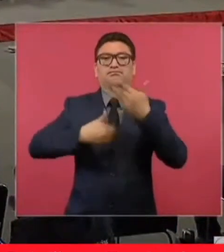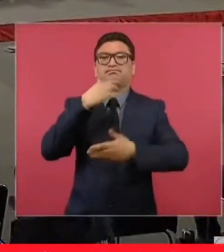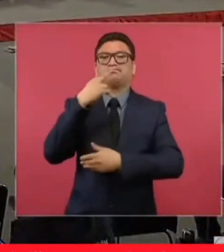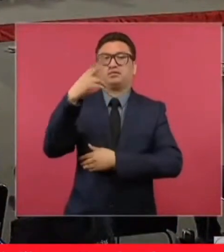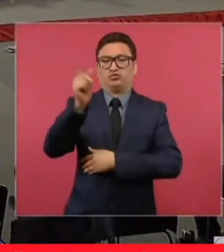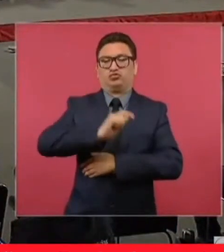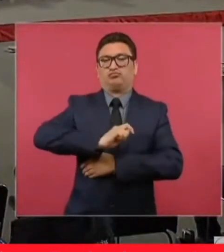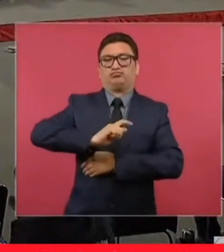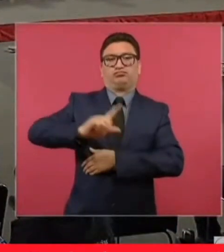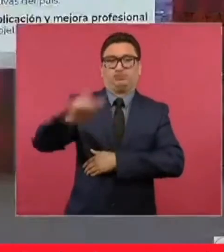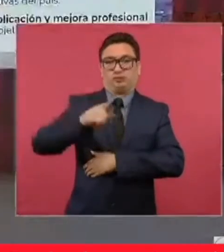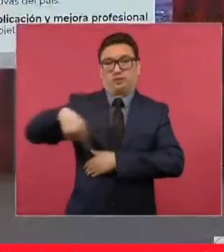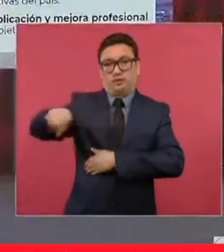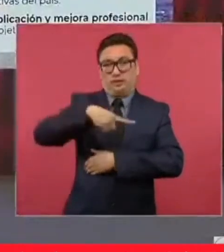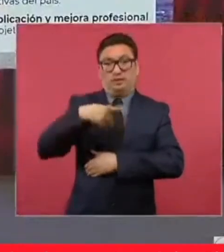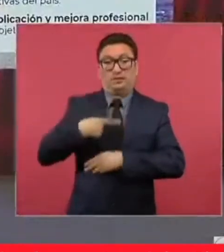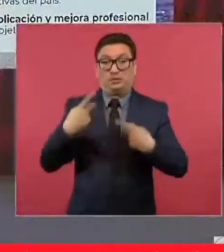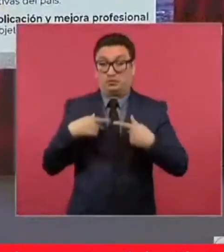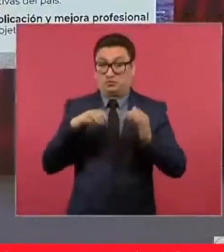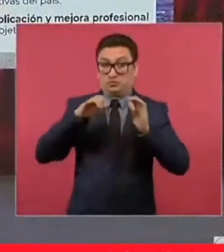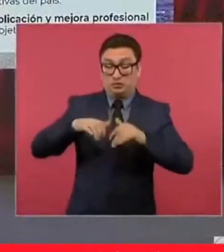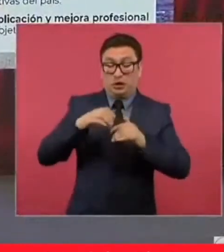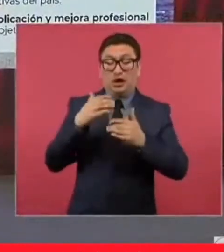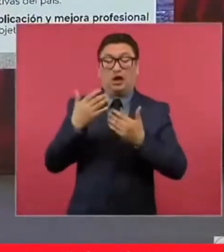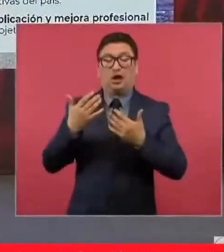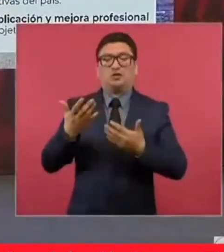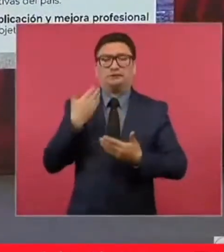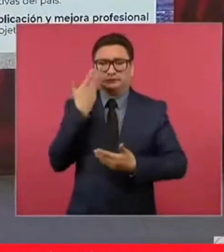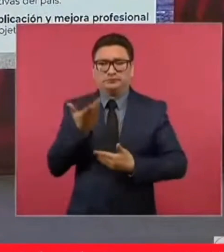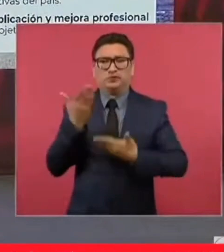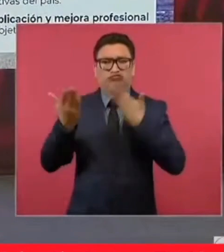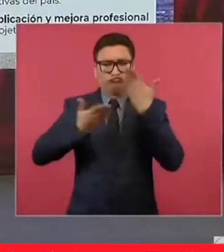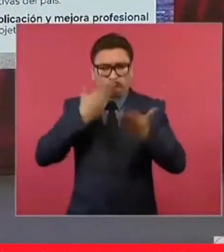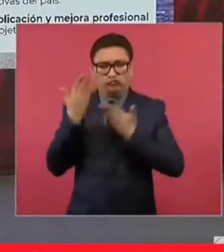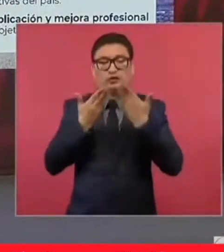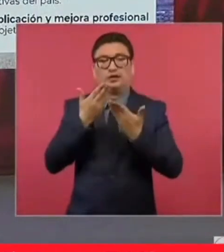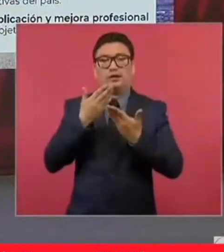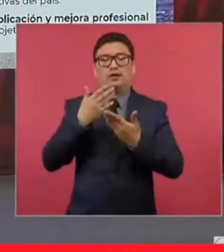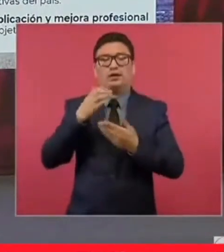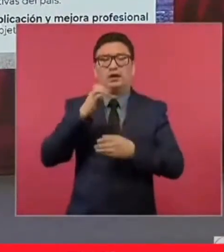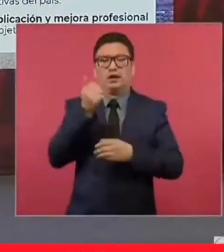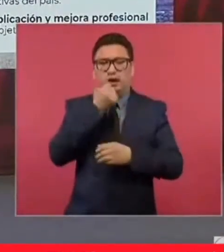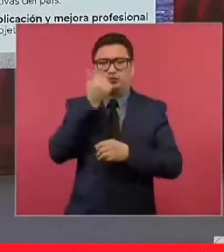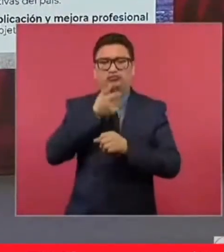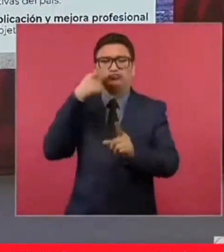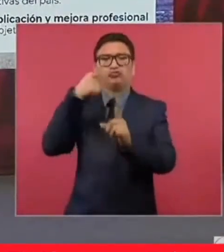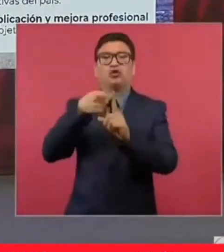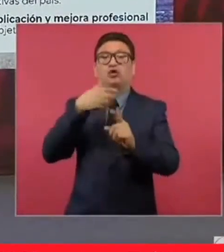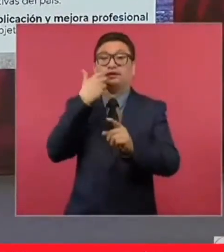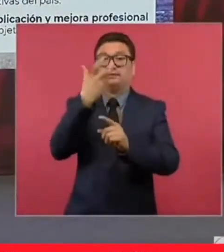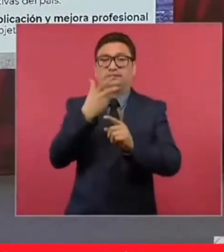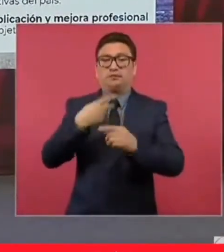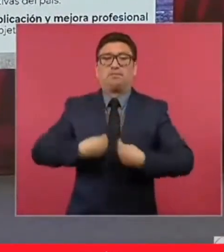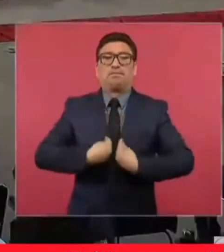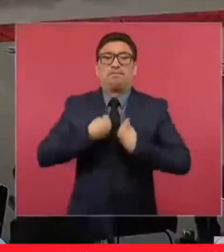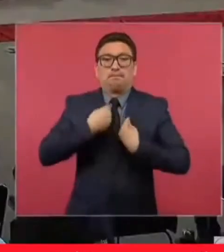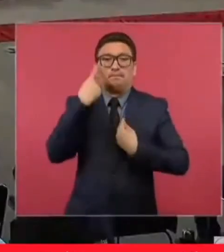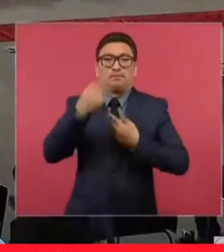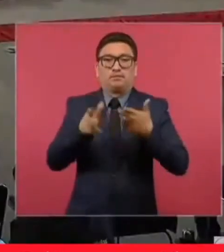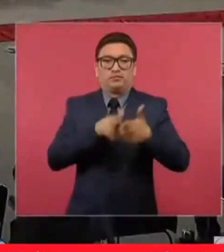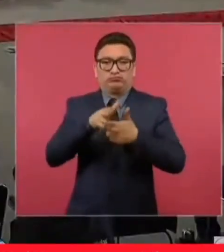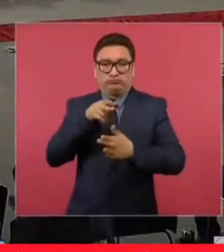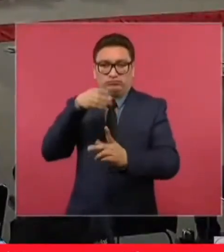profesional para que sus alumnos puedan realizar sus objetivos y desarrollar su vida en el sistema